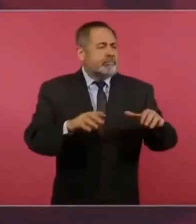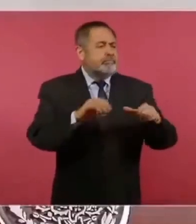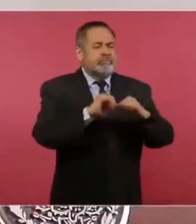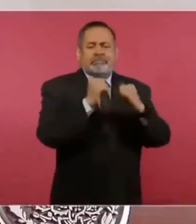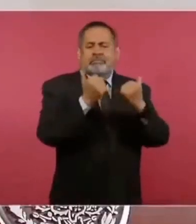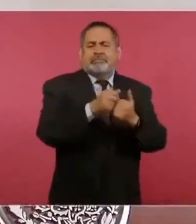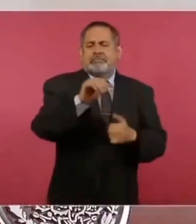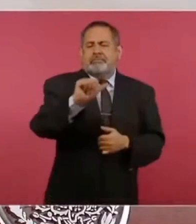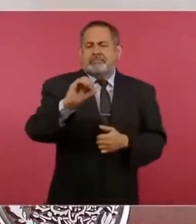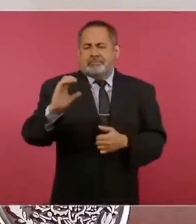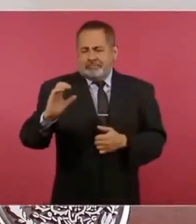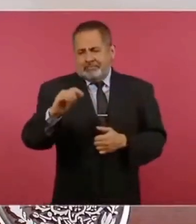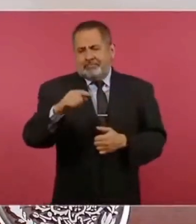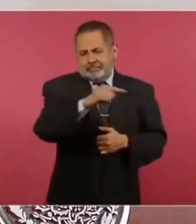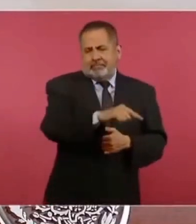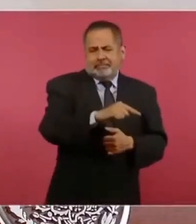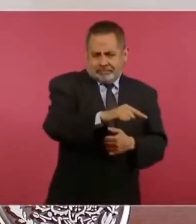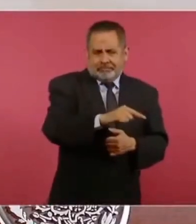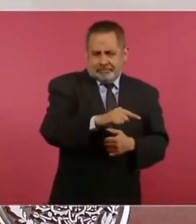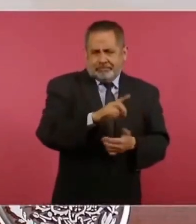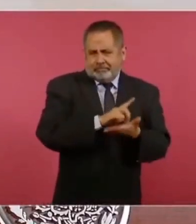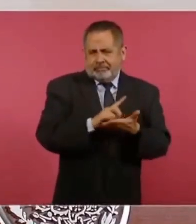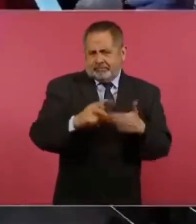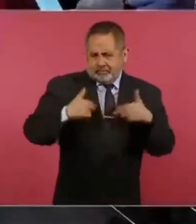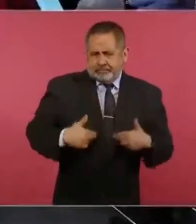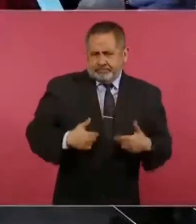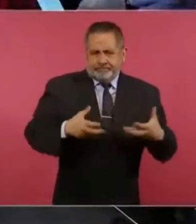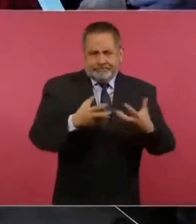también supuestamente independientes.